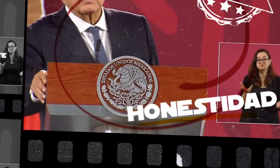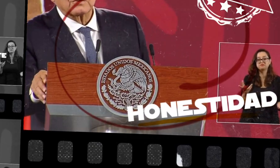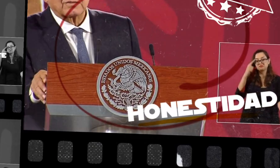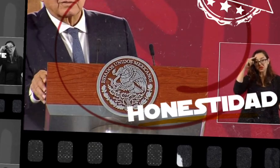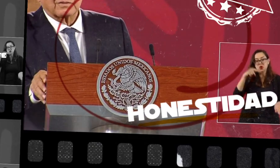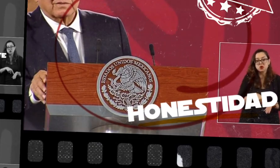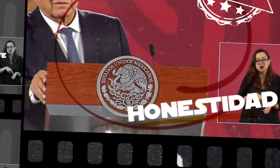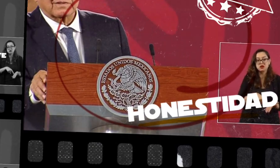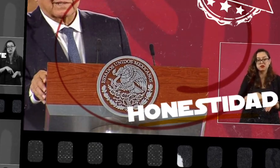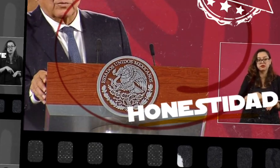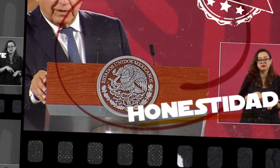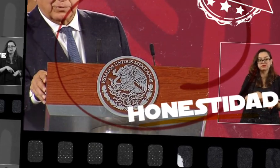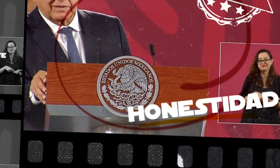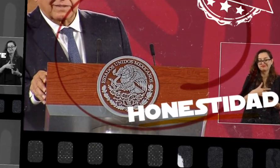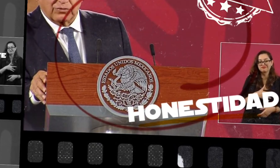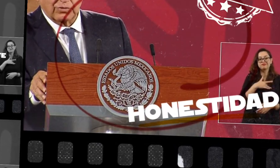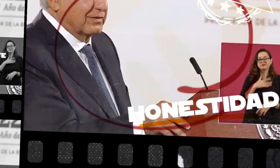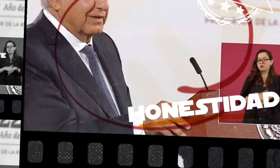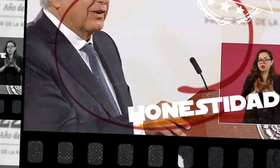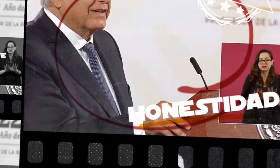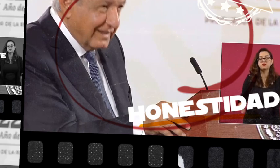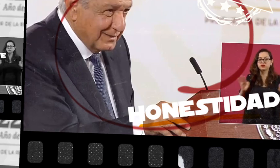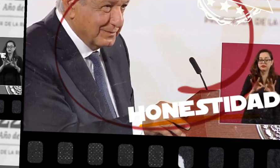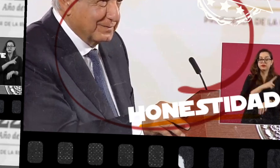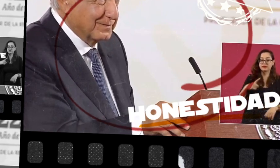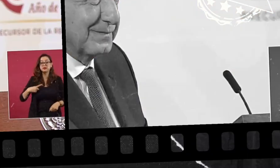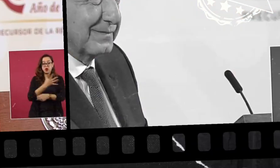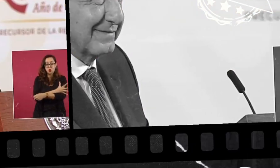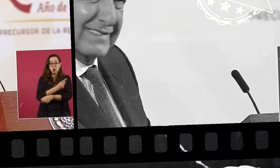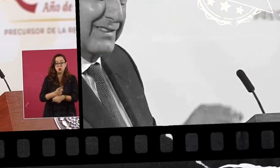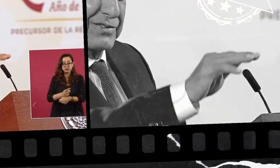creo que lo más importante de todo es la honestidad.